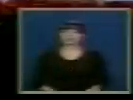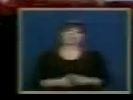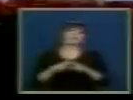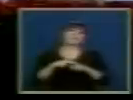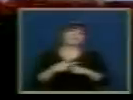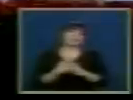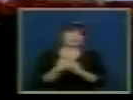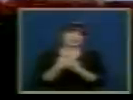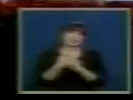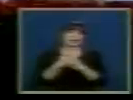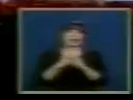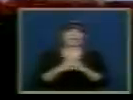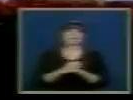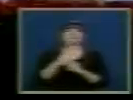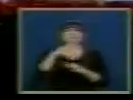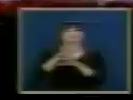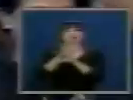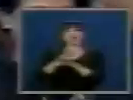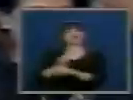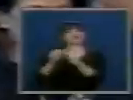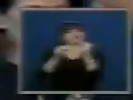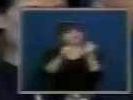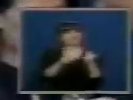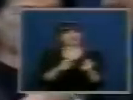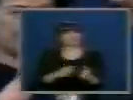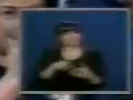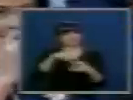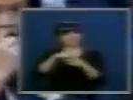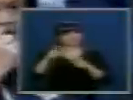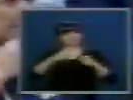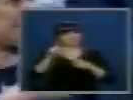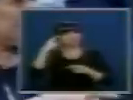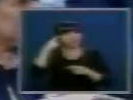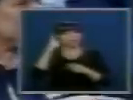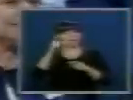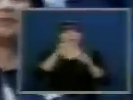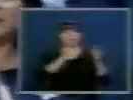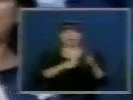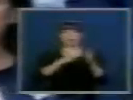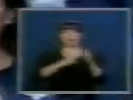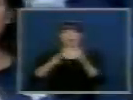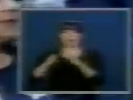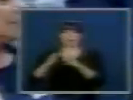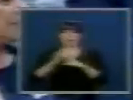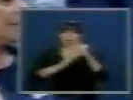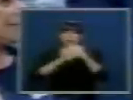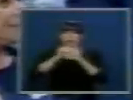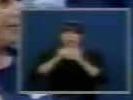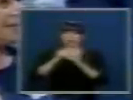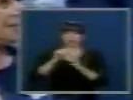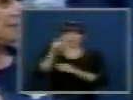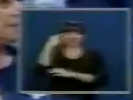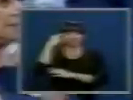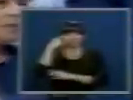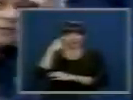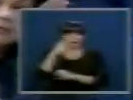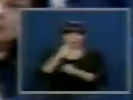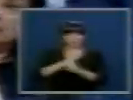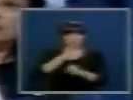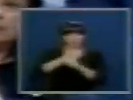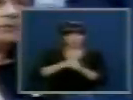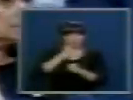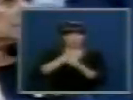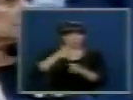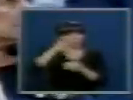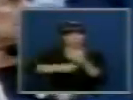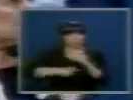Empecemos a liberar de malas prácticas a la administración y ordenar la conducción del Estado. Es una tarea laboriosa que